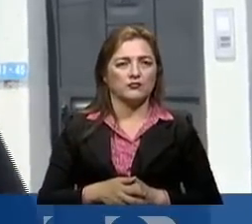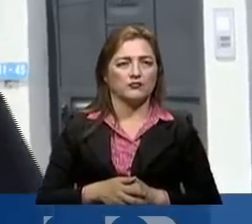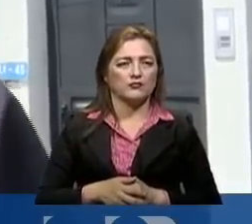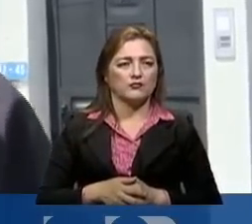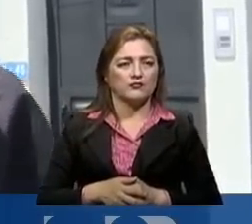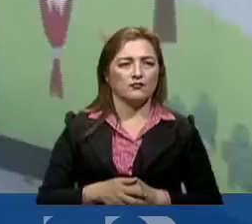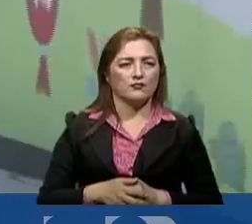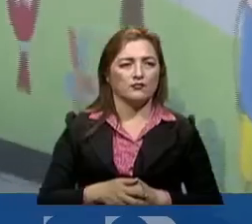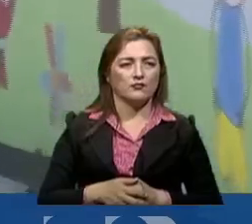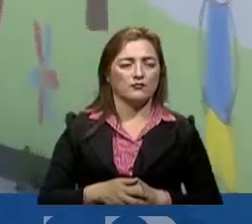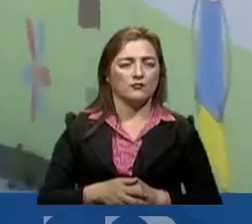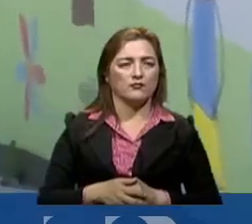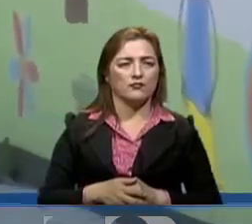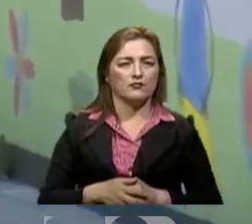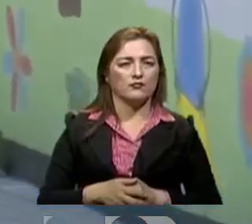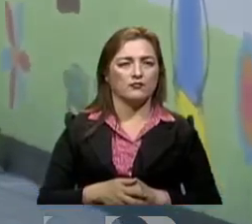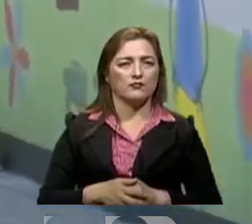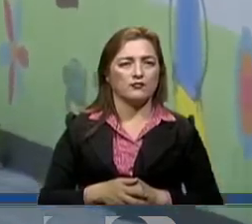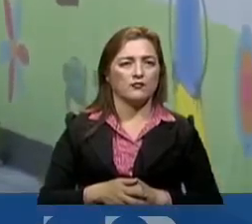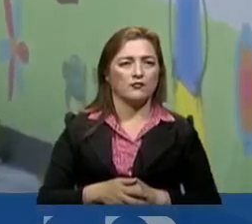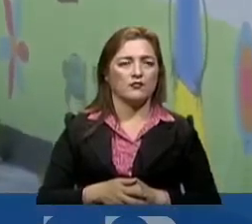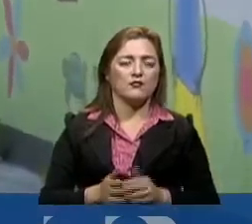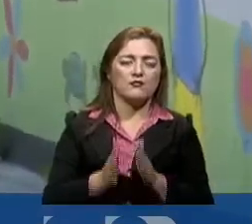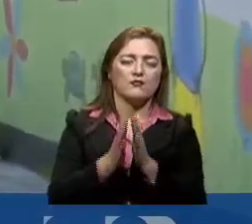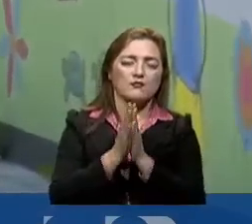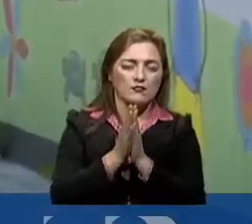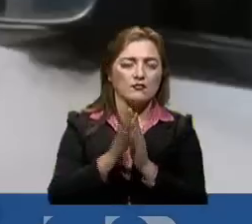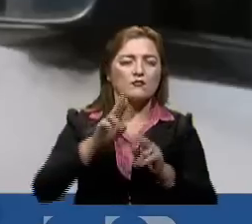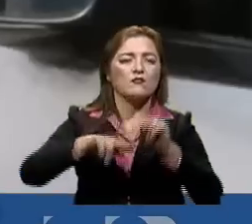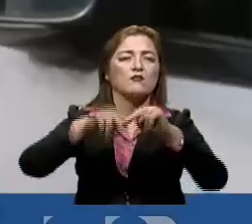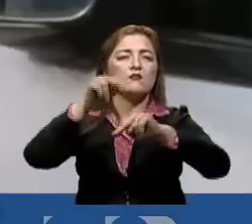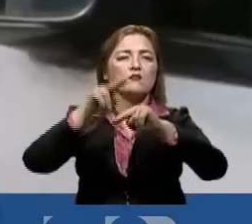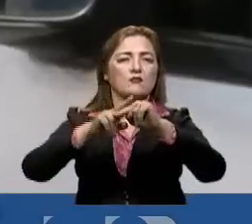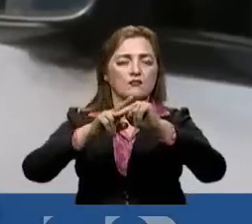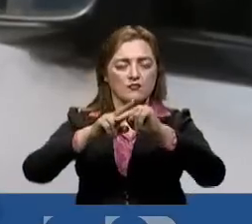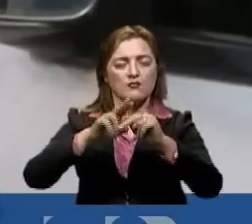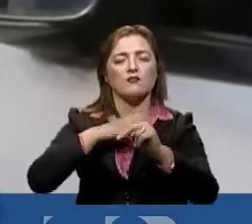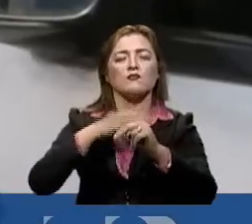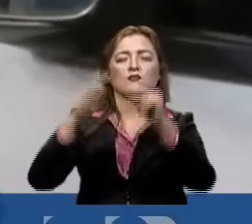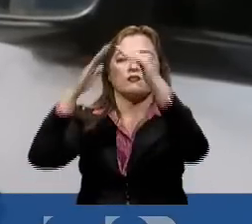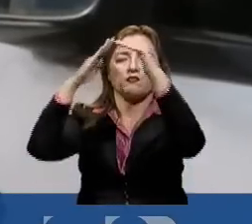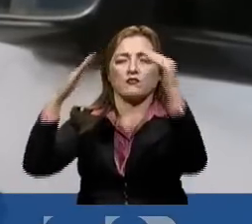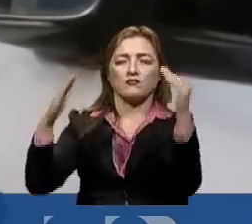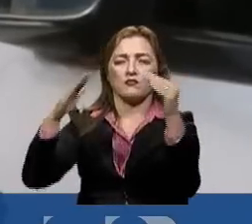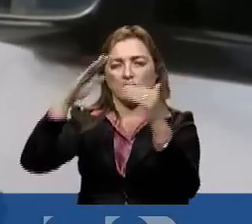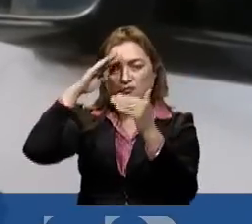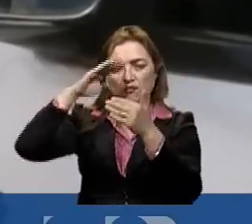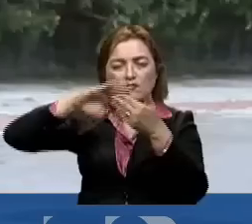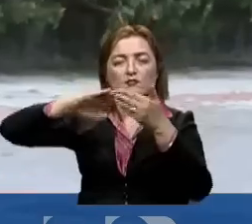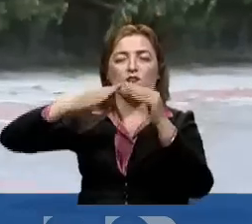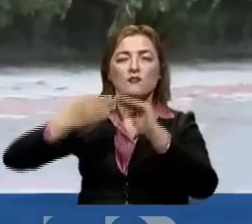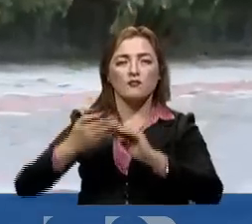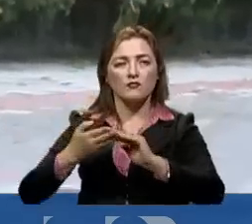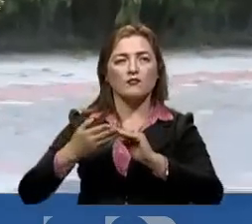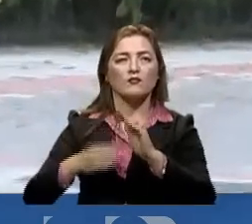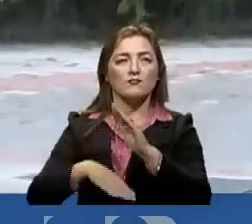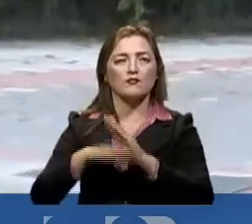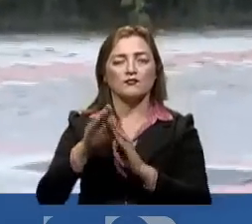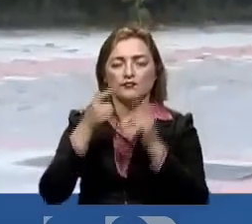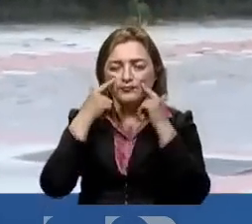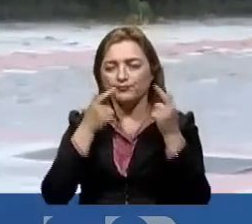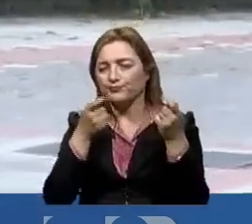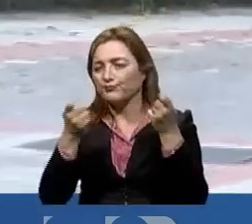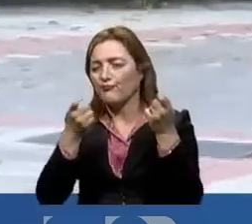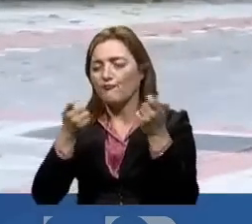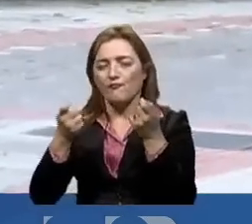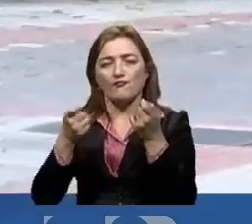todo por esta área. Además, piden la construcción de una unidad de policía comunitaria en la zona o a su vez mayor